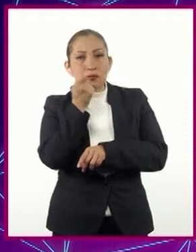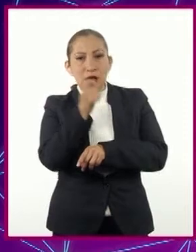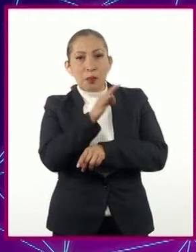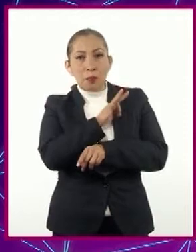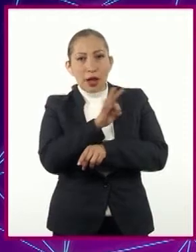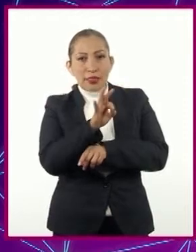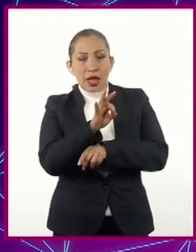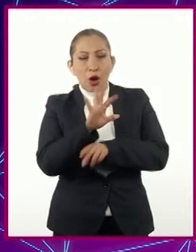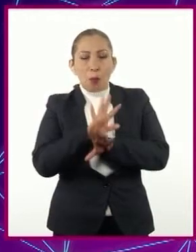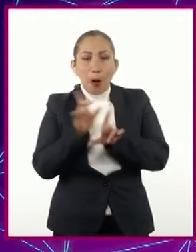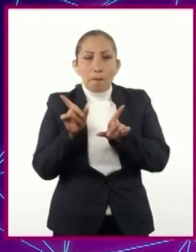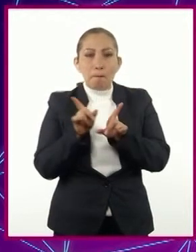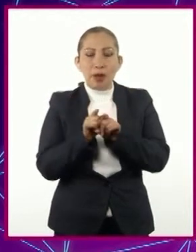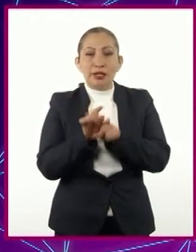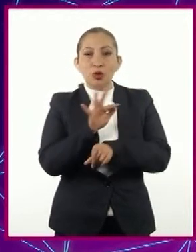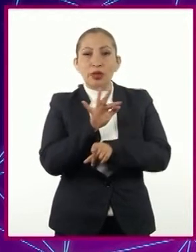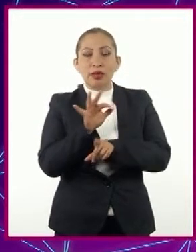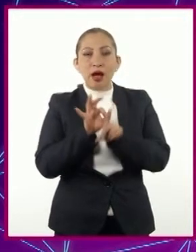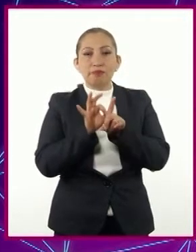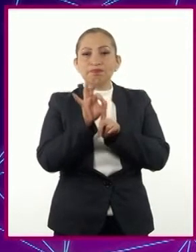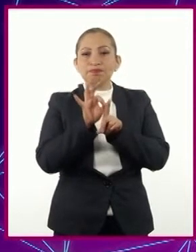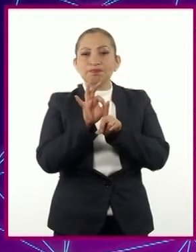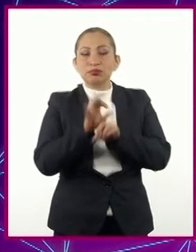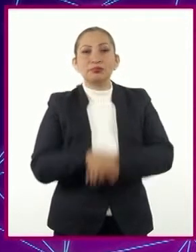puede redondear a 50 grados.